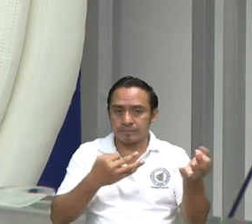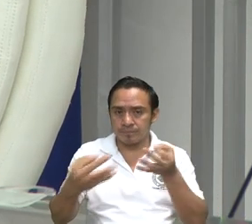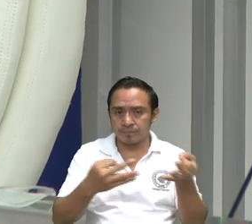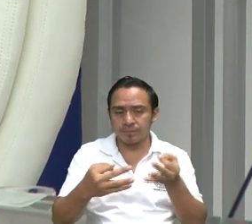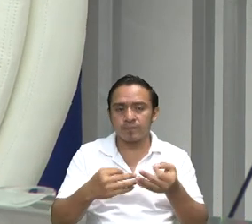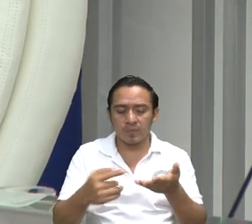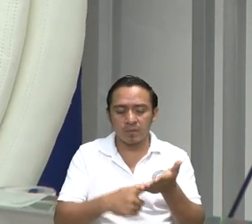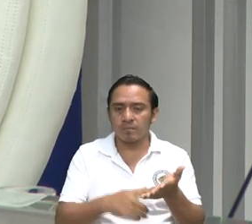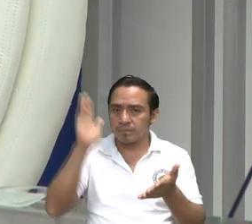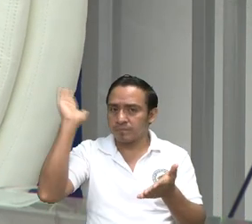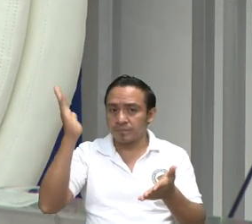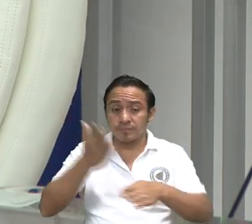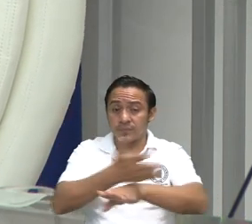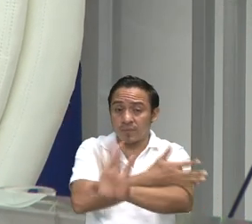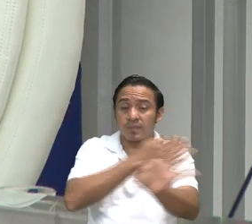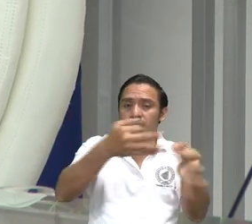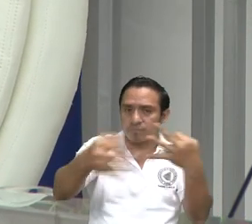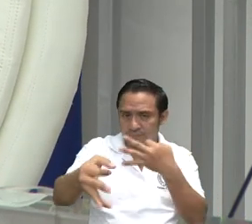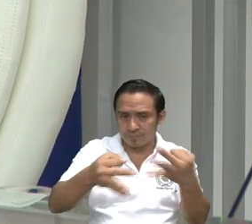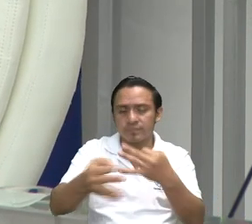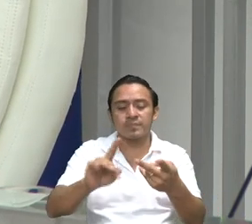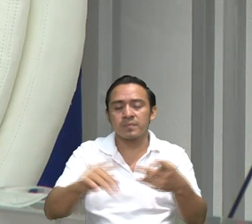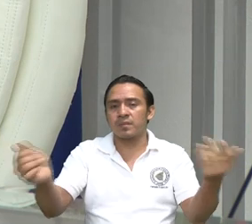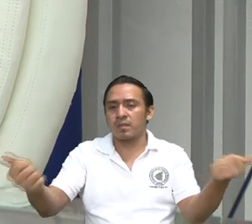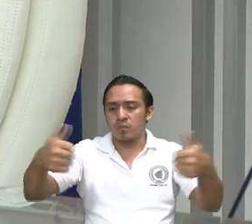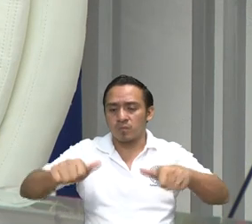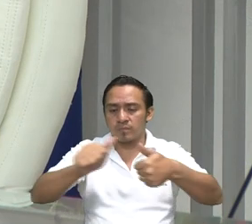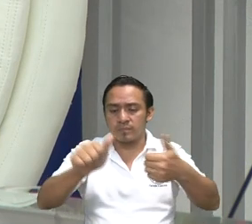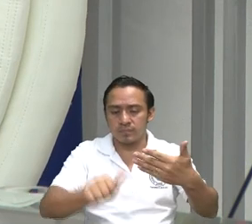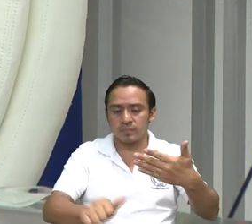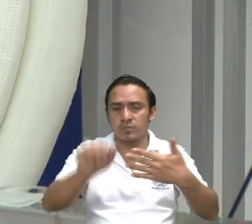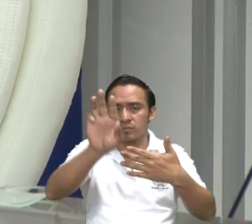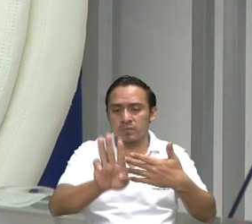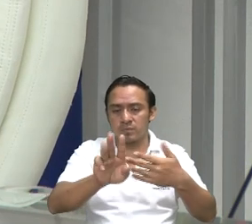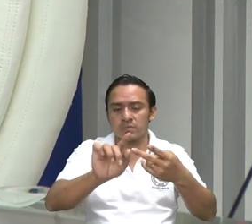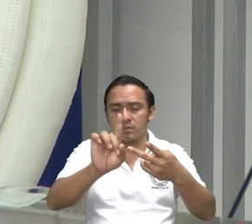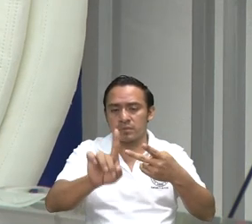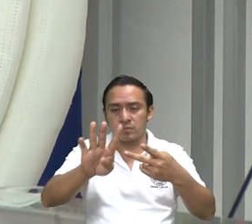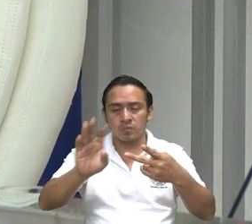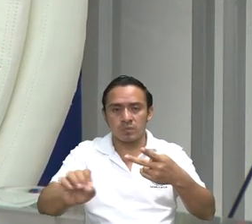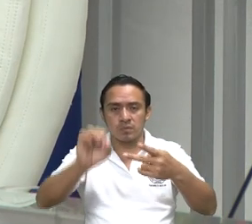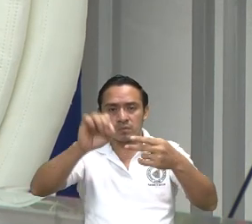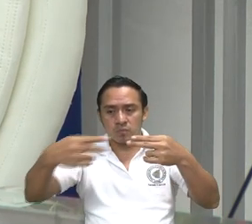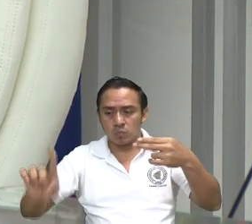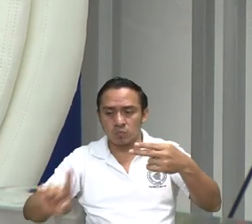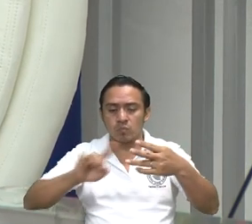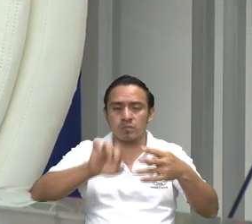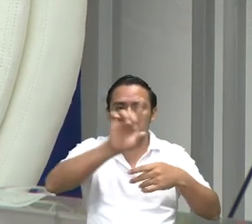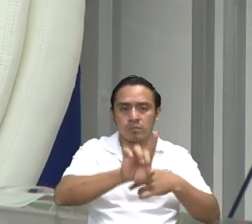Fundamentación. Por lo antes expuesto y de conformidad a los artículos 3, 140, numeral 1